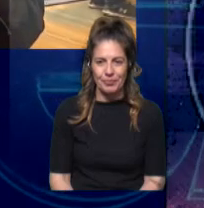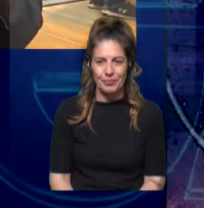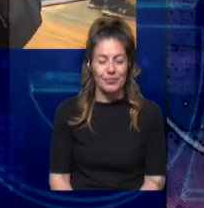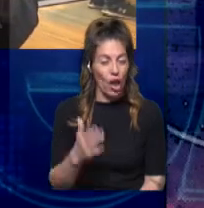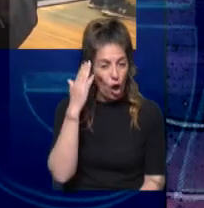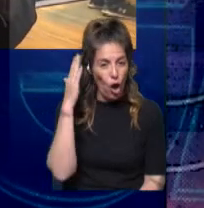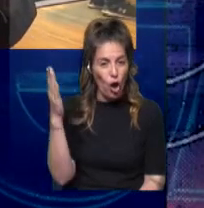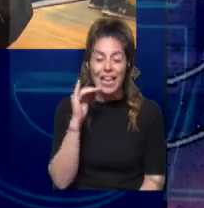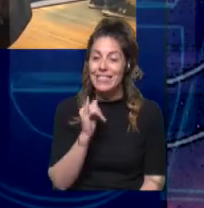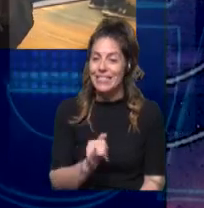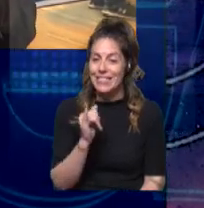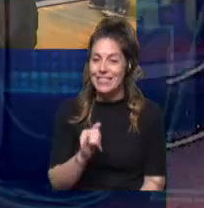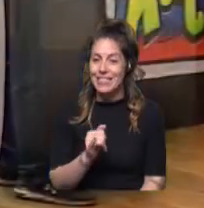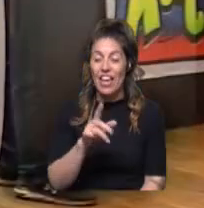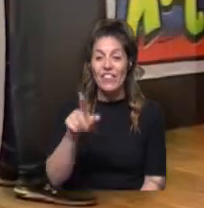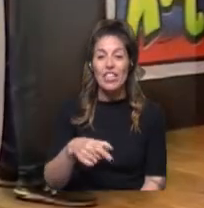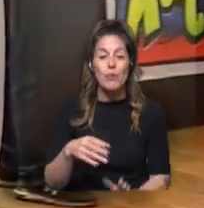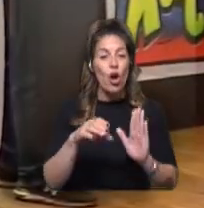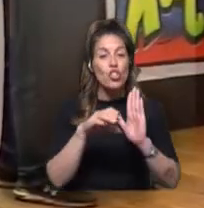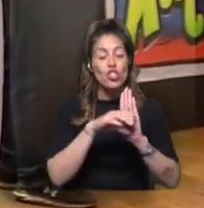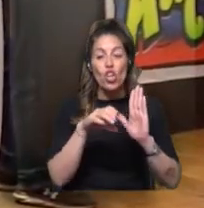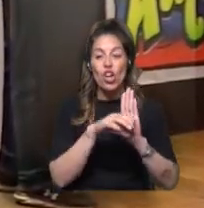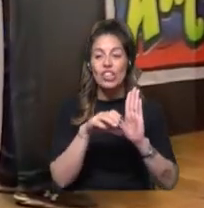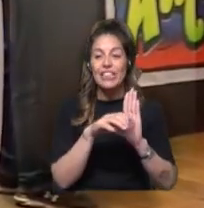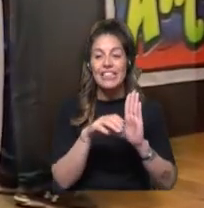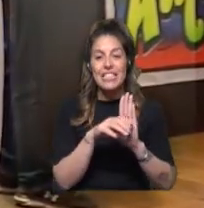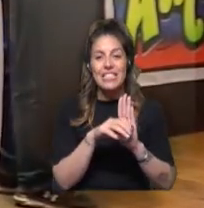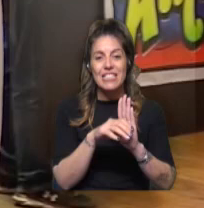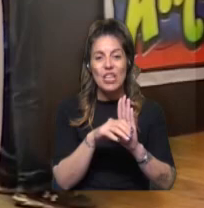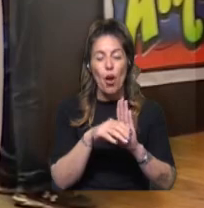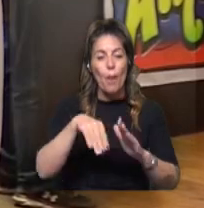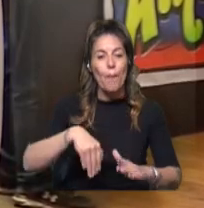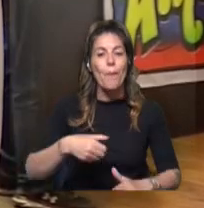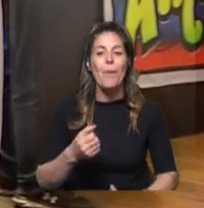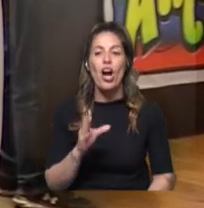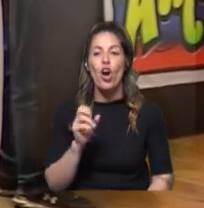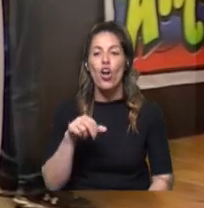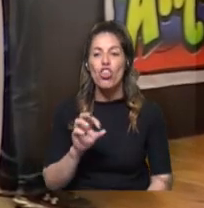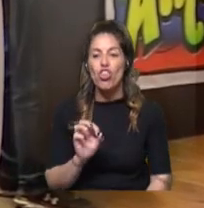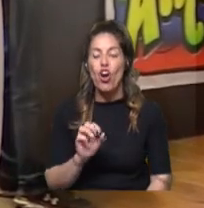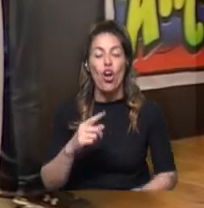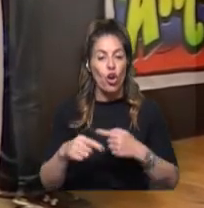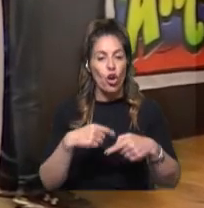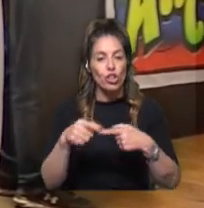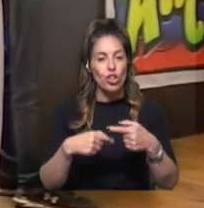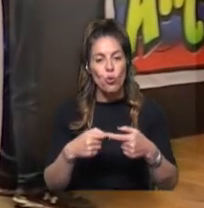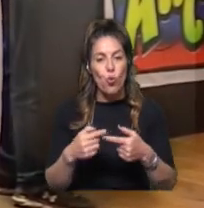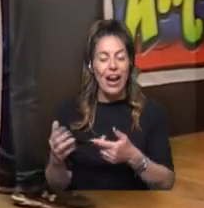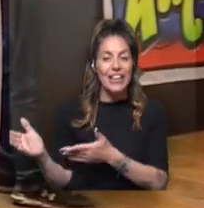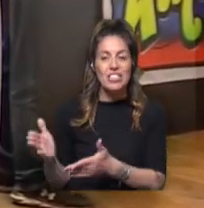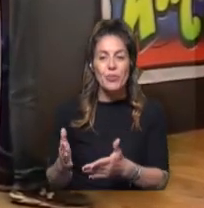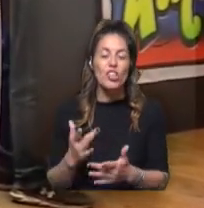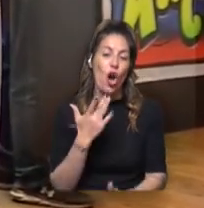Hola chicos, exactamente sí, vinimos para el Solís, como les había dicho. Bueno, porque Macondo sigue y sigue recibiendo hermosos y